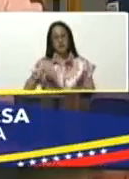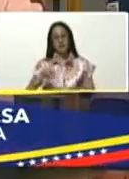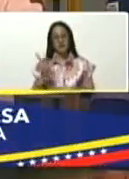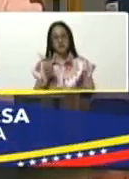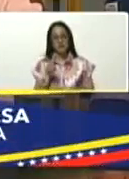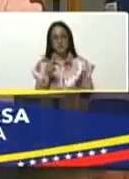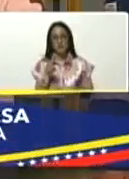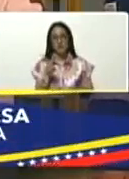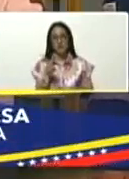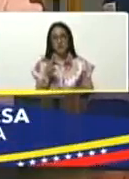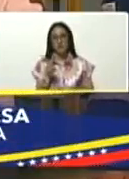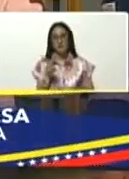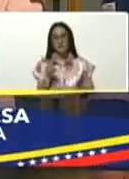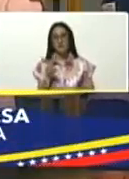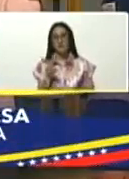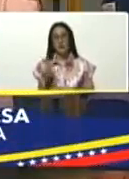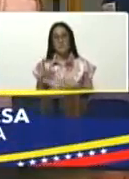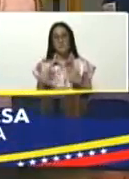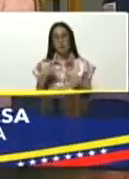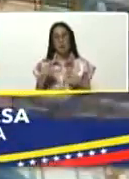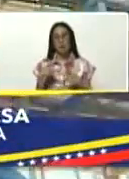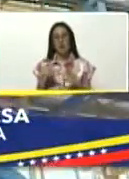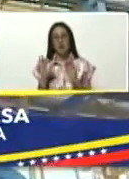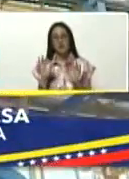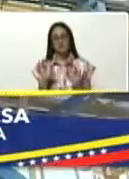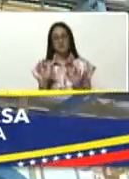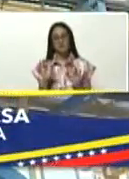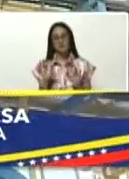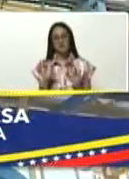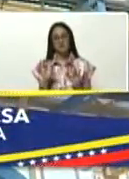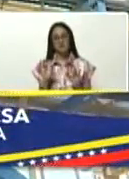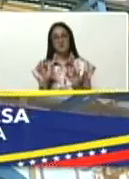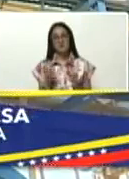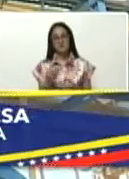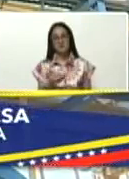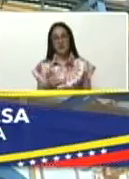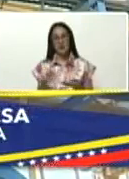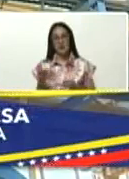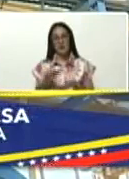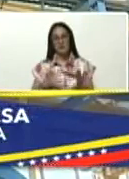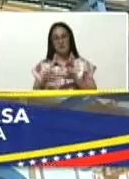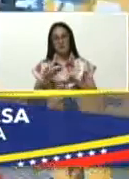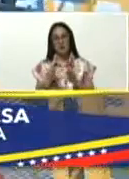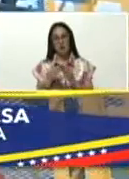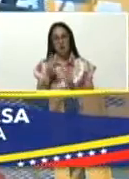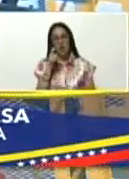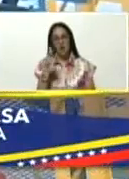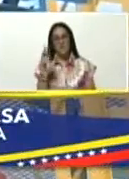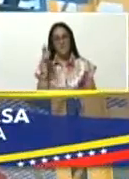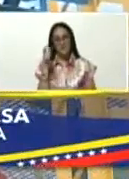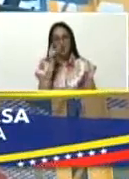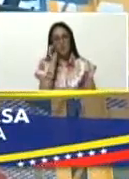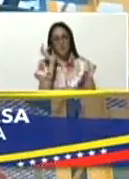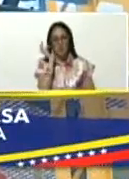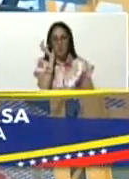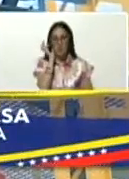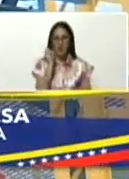es de la productora a la mano al productor, a todos esos campesinos,